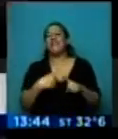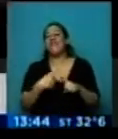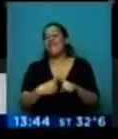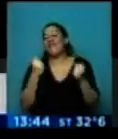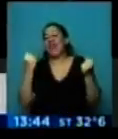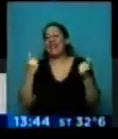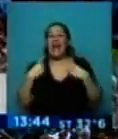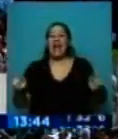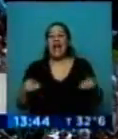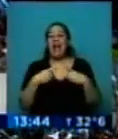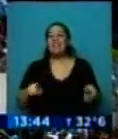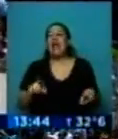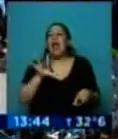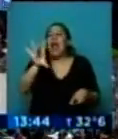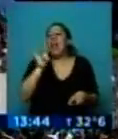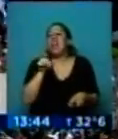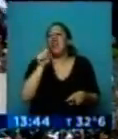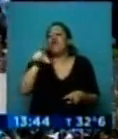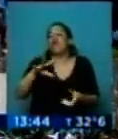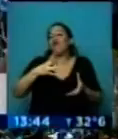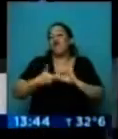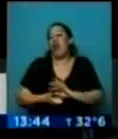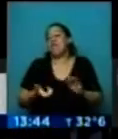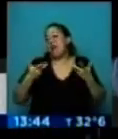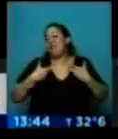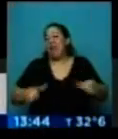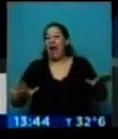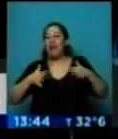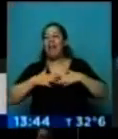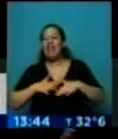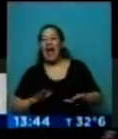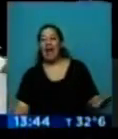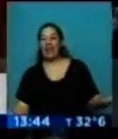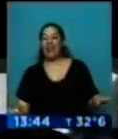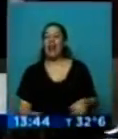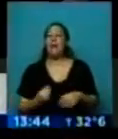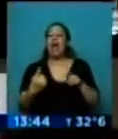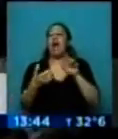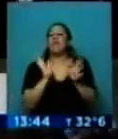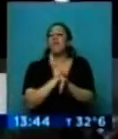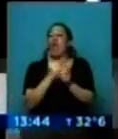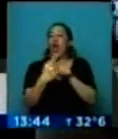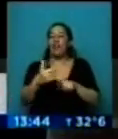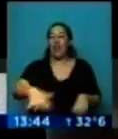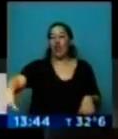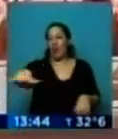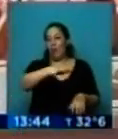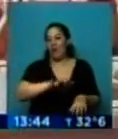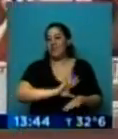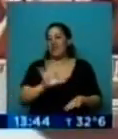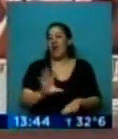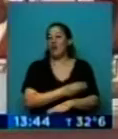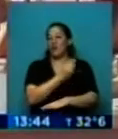con la gente. Han elegido un estilo bien descontracturado para este primer contacto con el pueblo, ya asumido, jurado y